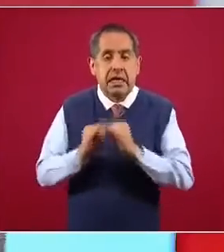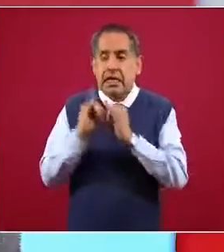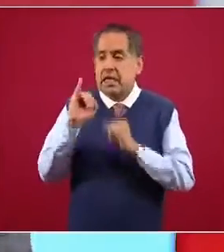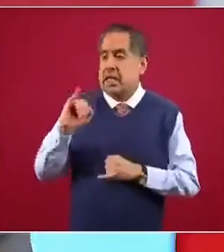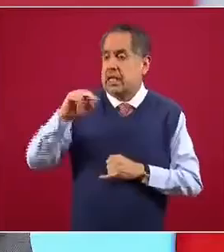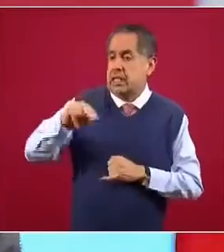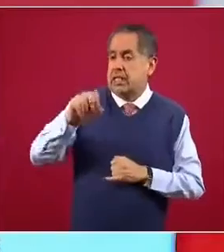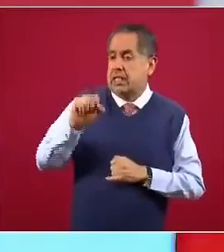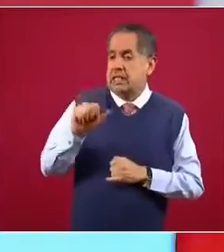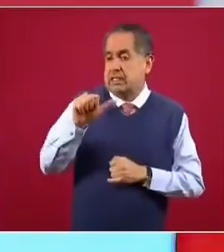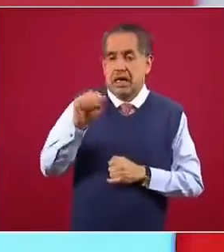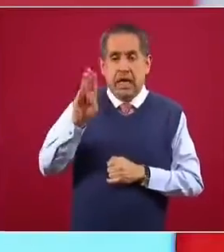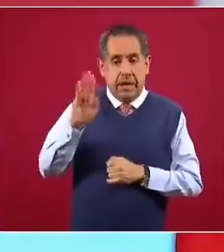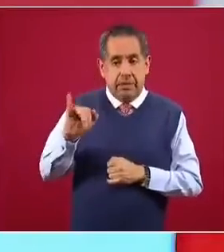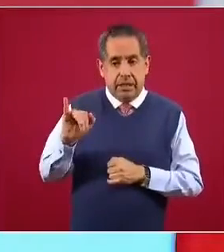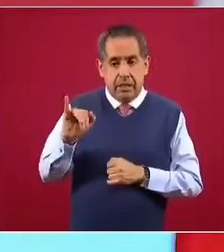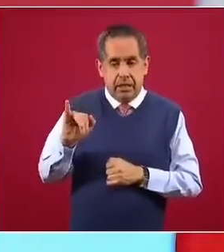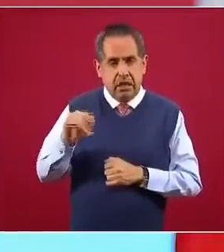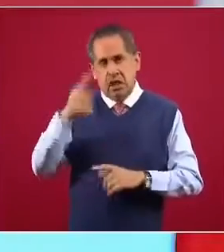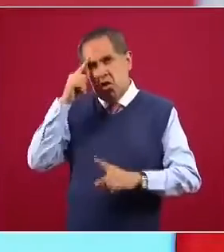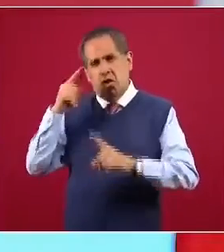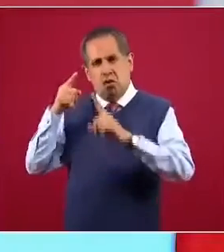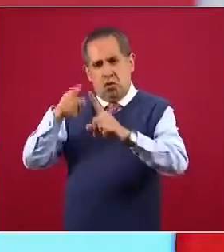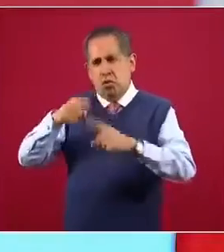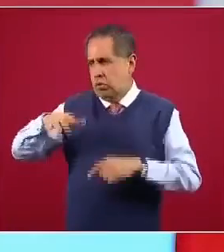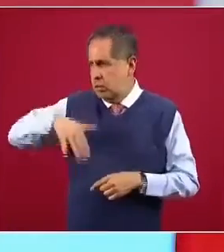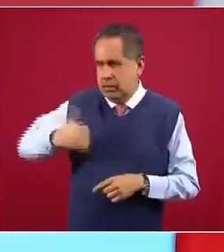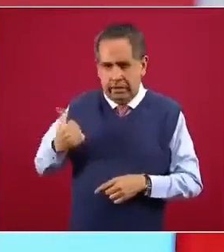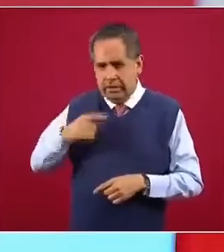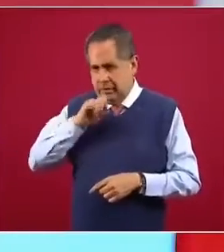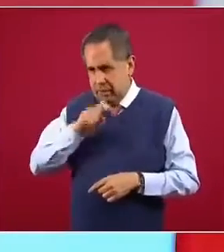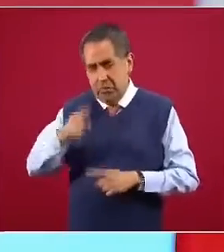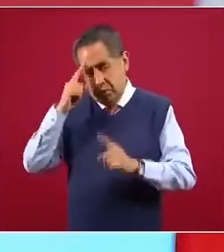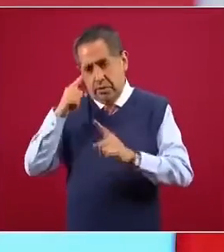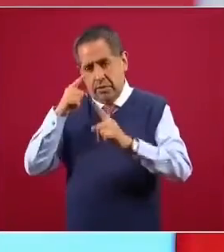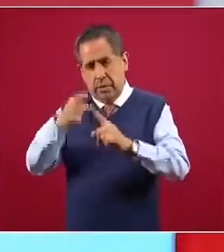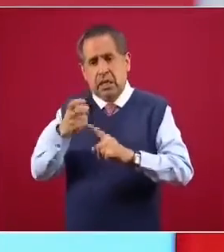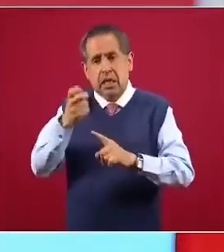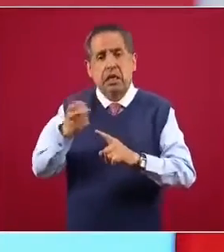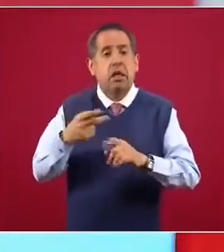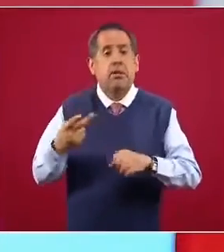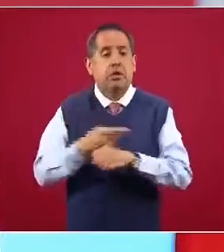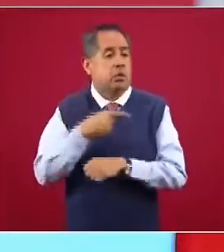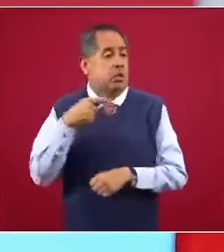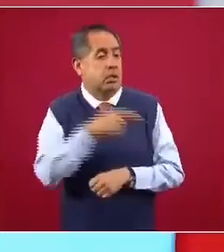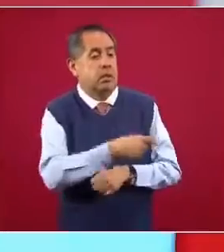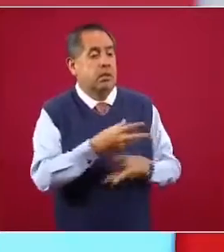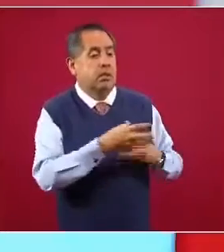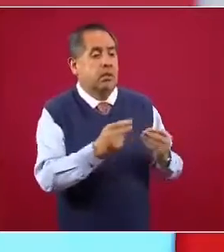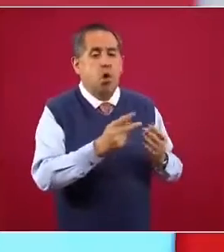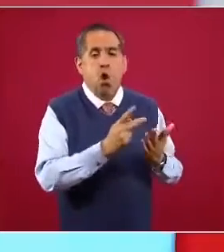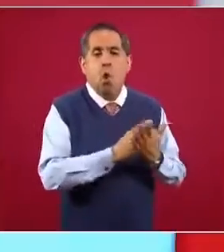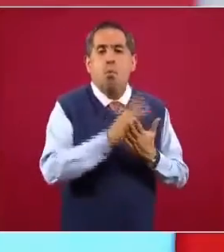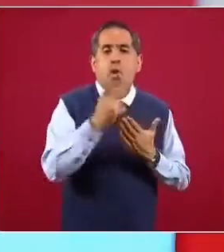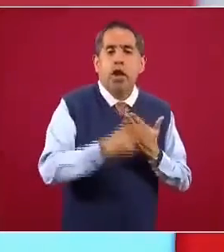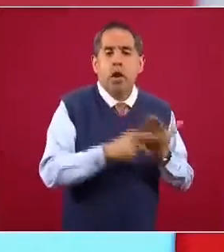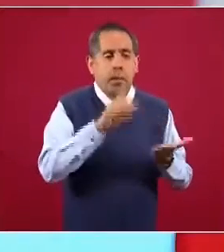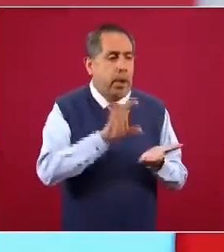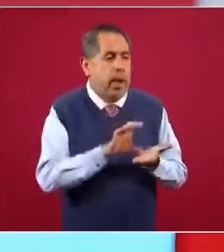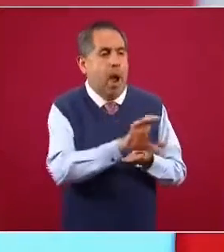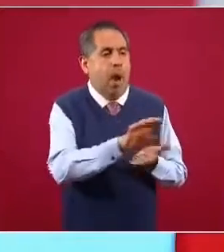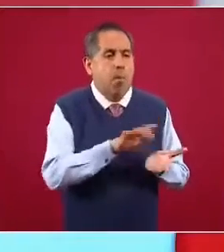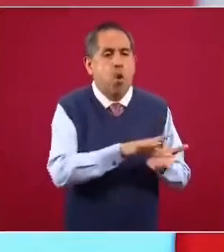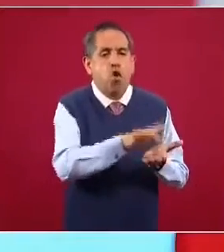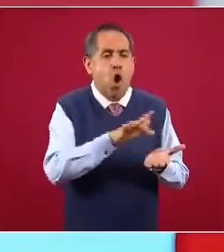para el Bienestar con la misión que ya menciona el doctor López Ridaura, y desapareció el proyecto de financiamiento